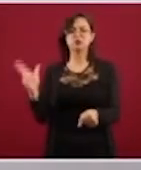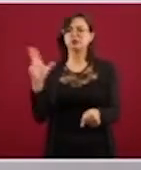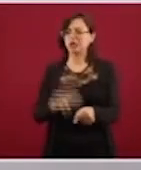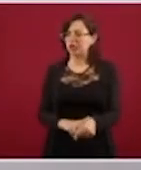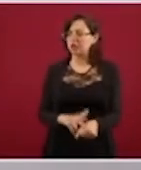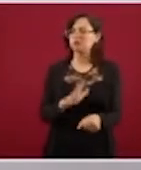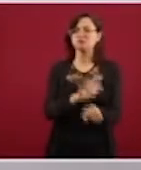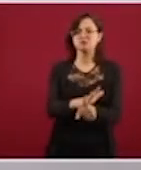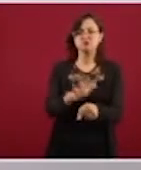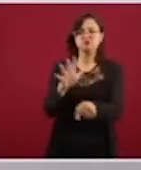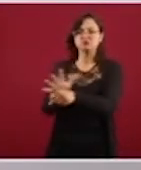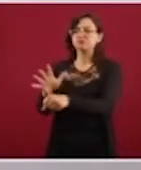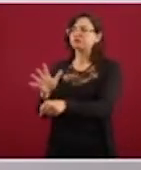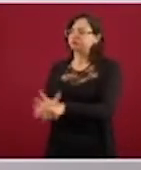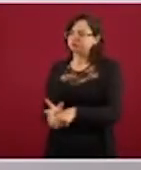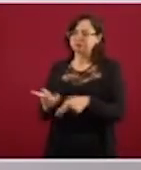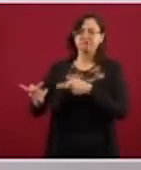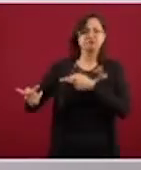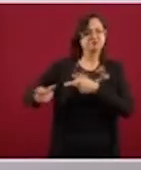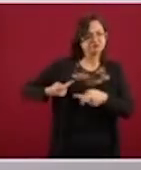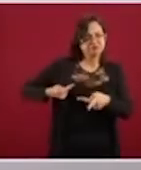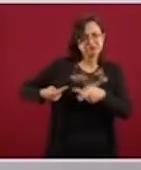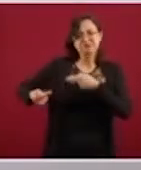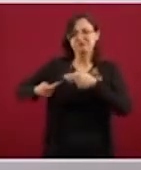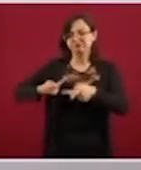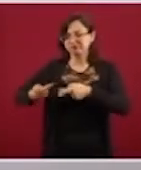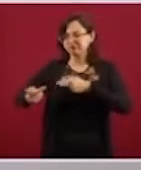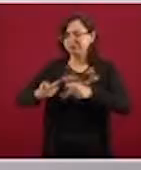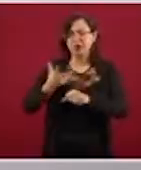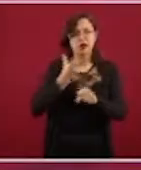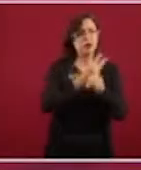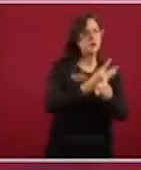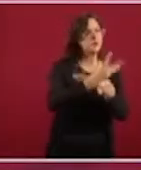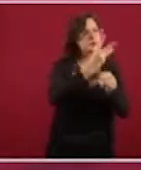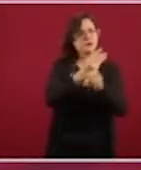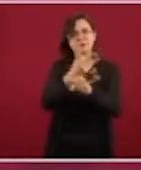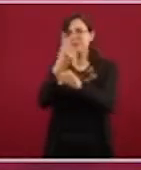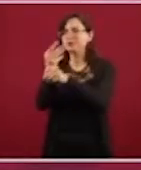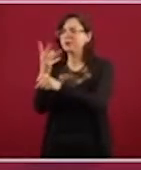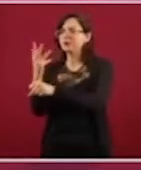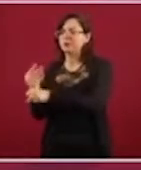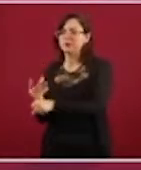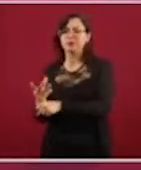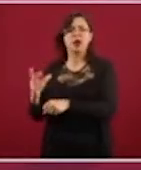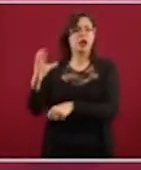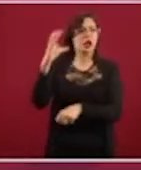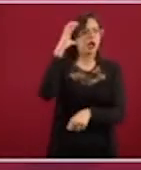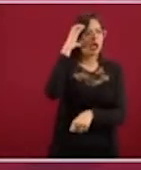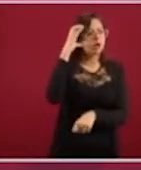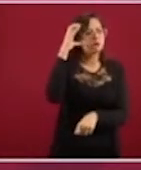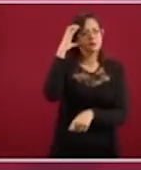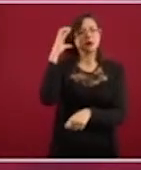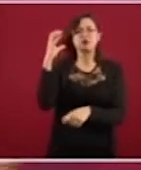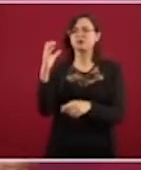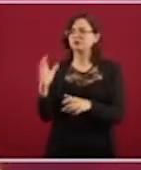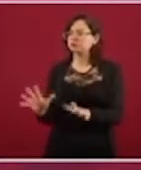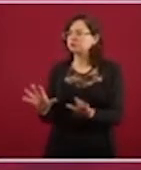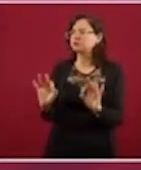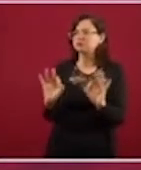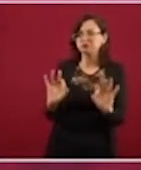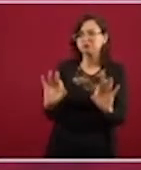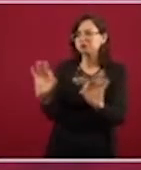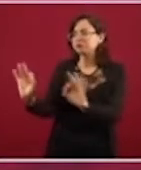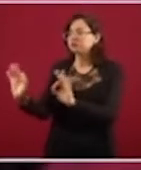avanzado mucho en preparar hospitales y camas, pero lo dijimos